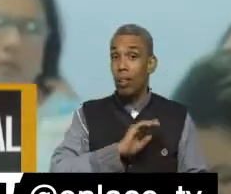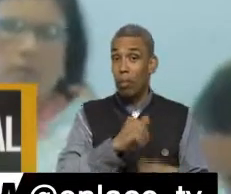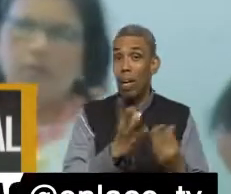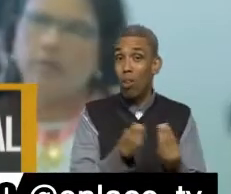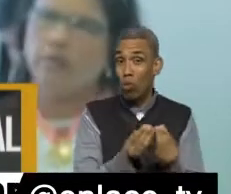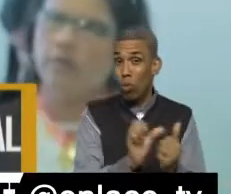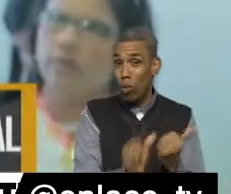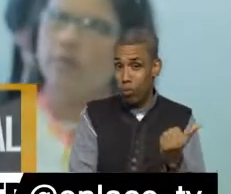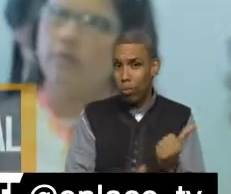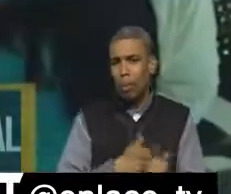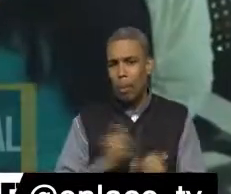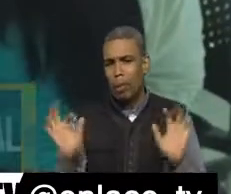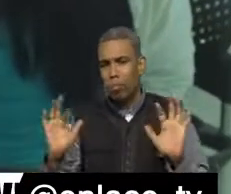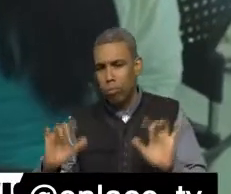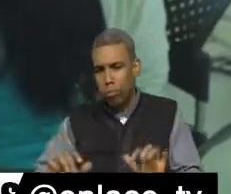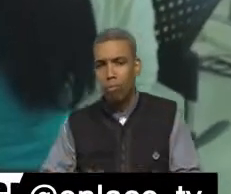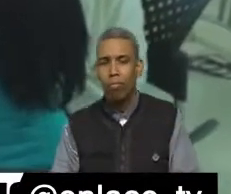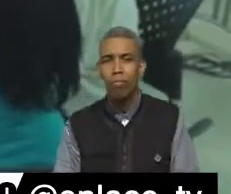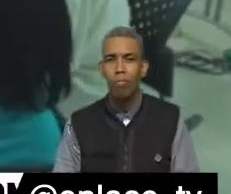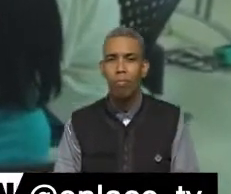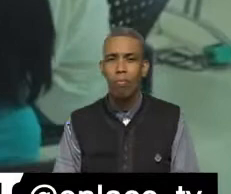de detectar y prevenir este flagelo.